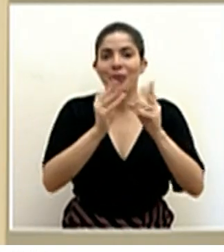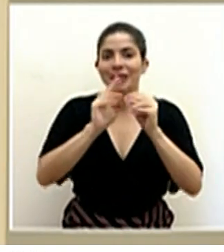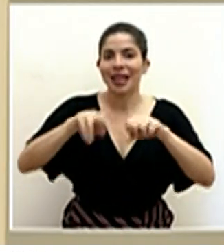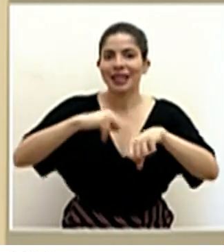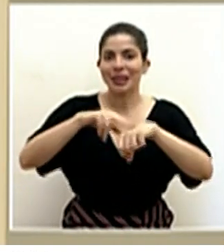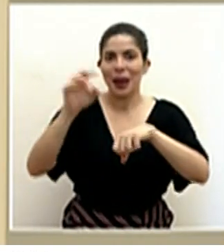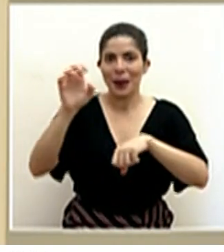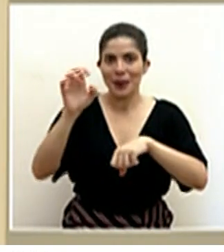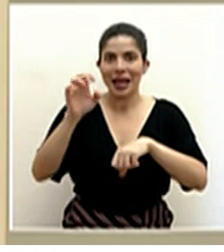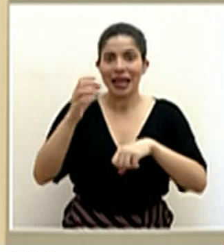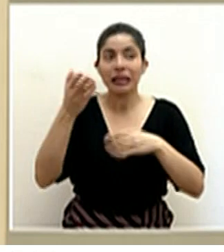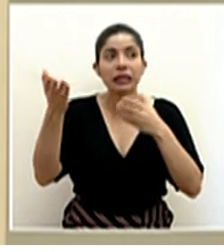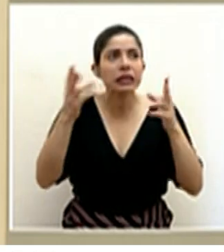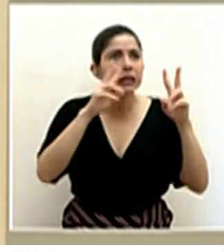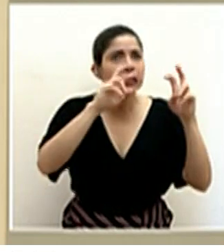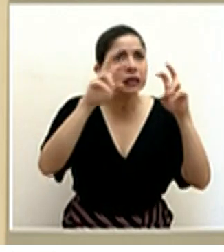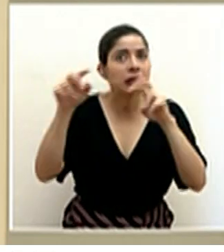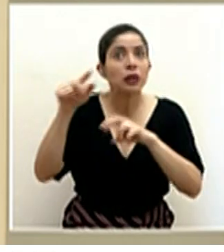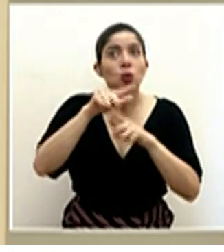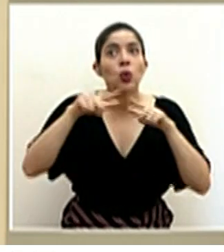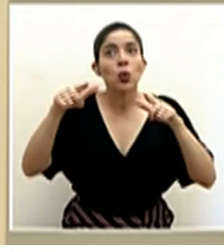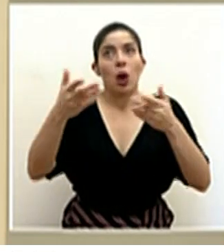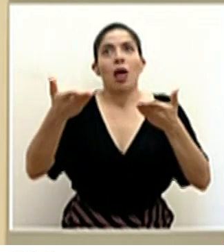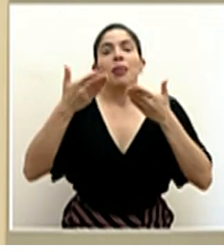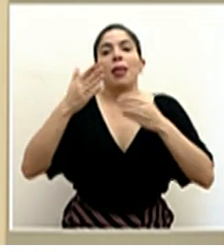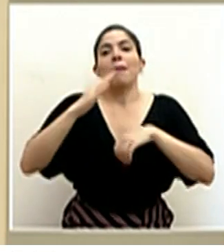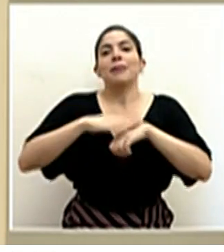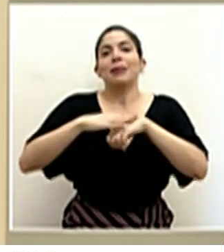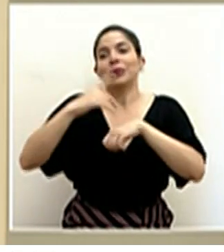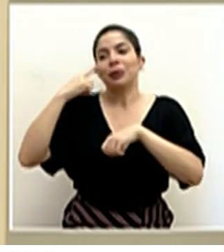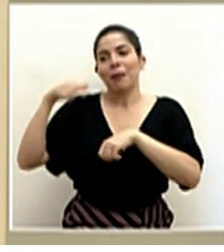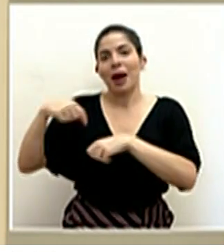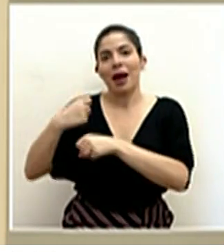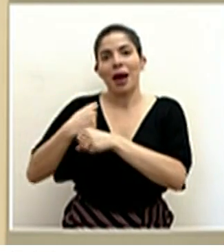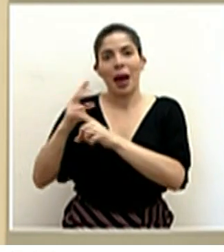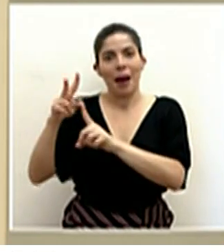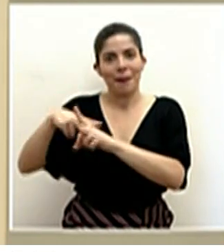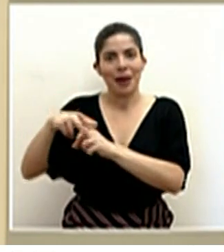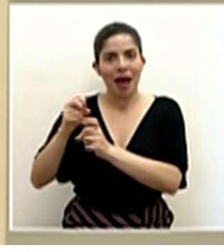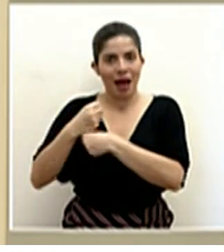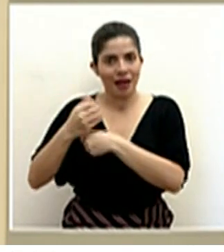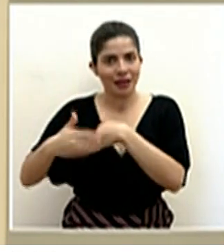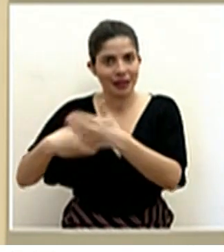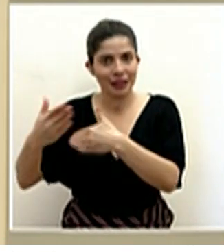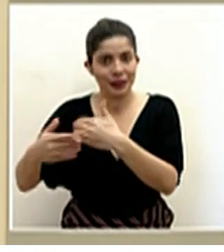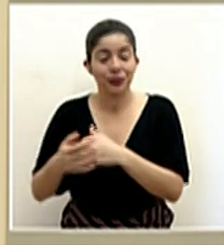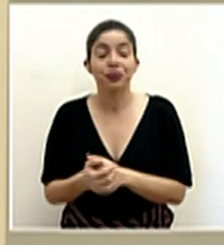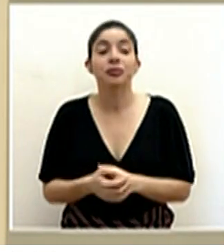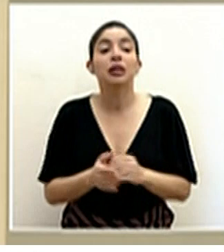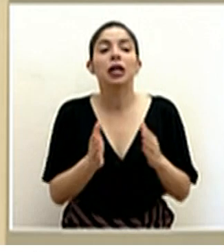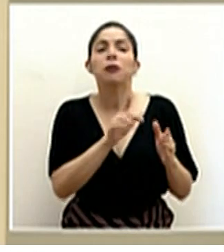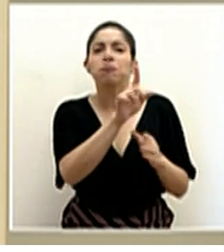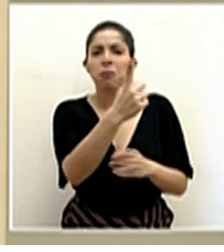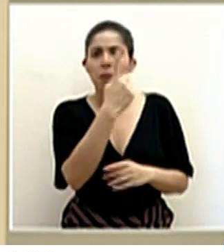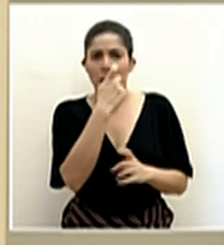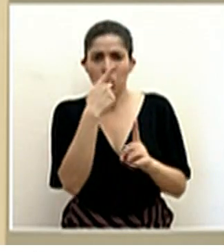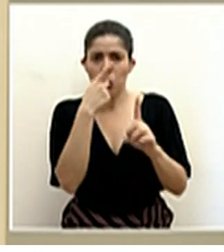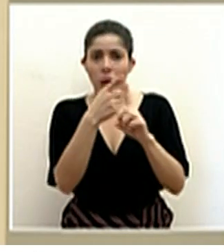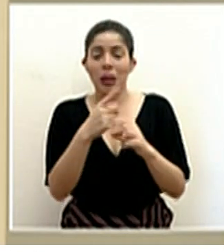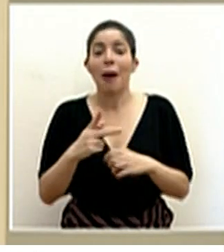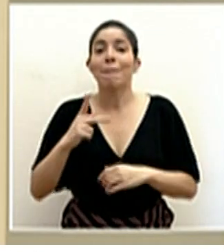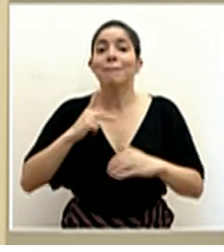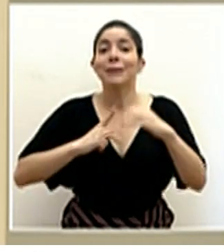Nacional de Emergencia, que nos van a permitir realizar este operativo. Y en ese sentido, atendiendo la pregunta, en